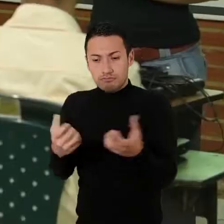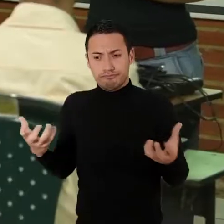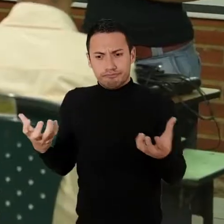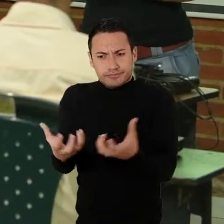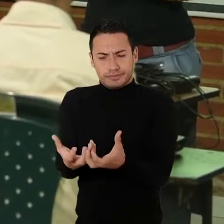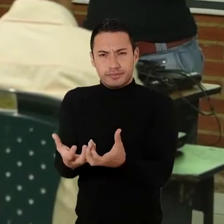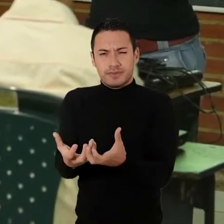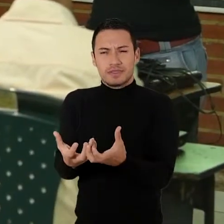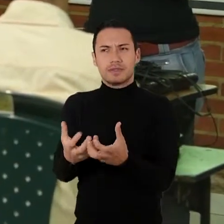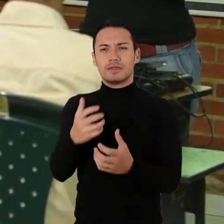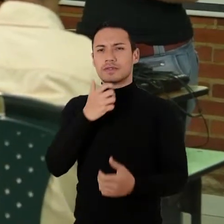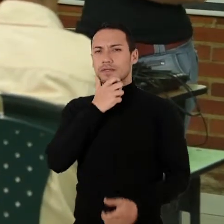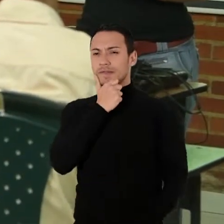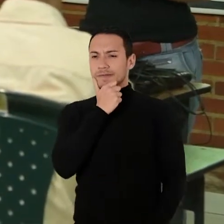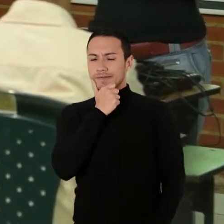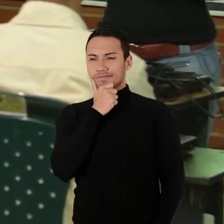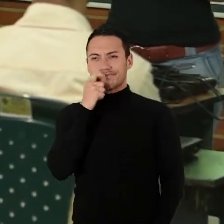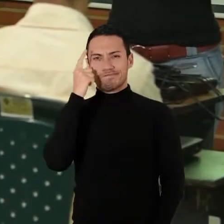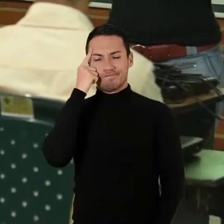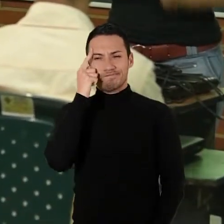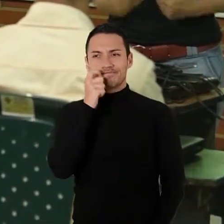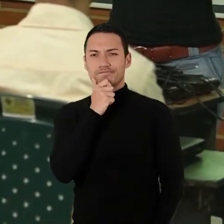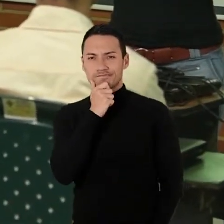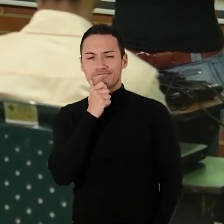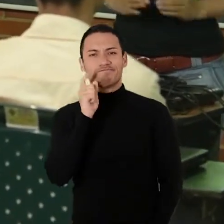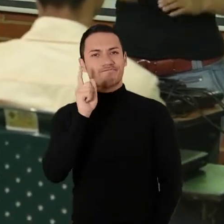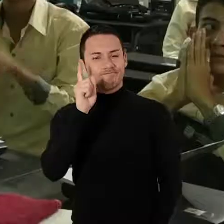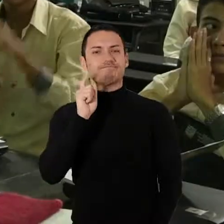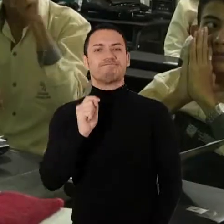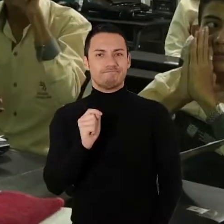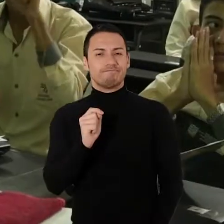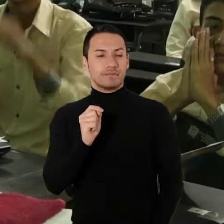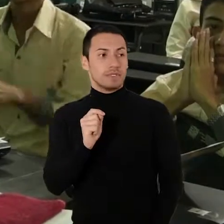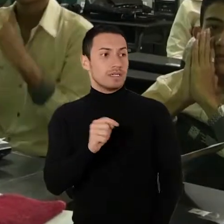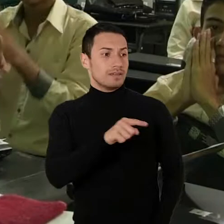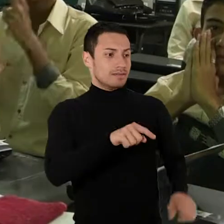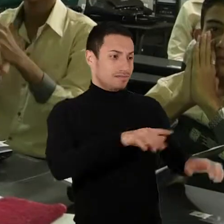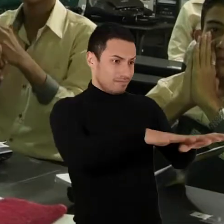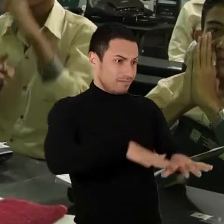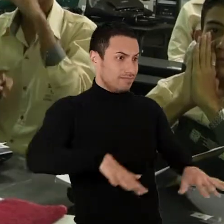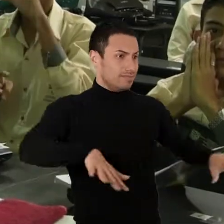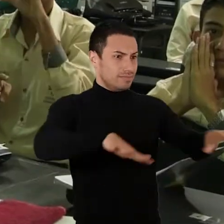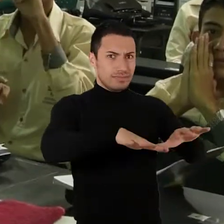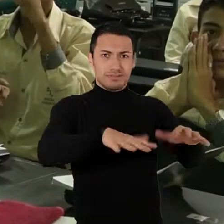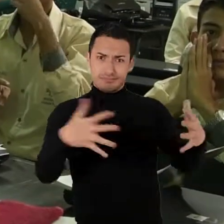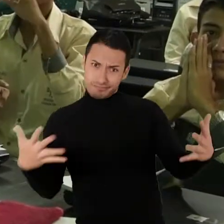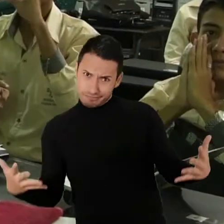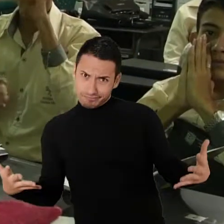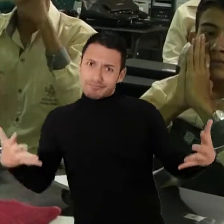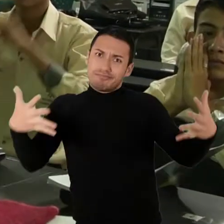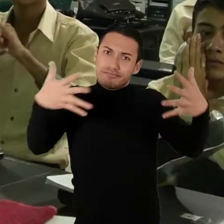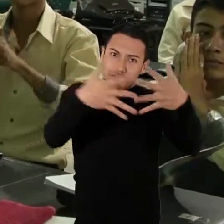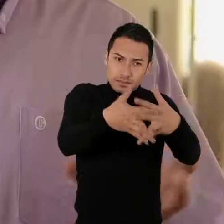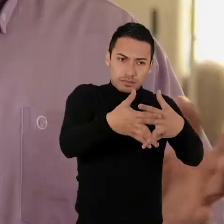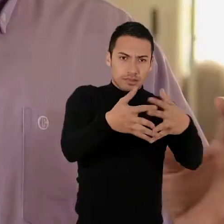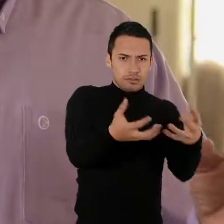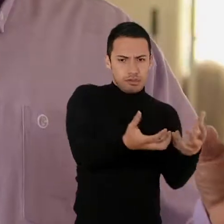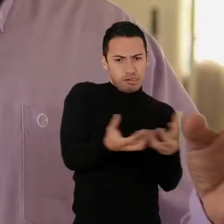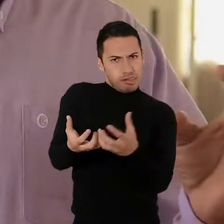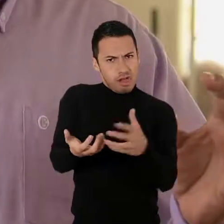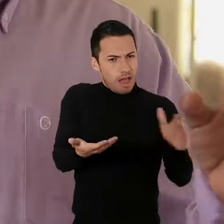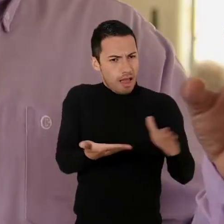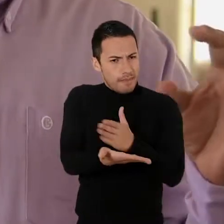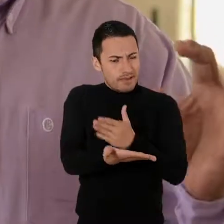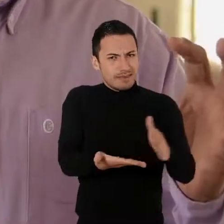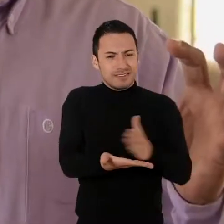recibían el apoyo. Sin embargo, nos dimos cuenta que era necesario que los niños no estuvieran concentrados